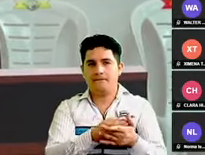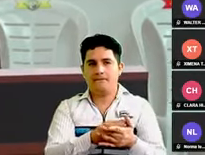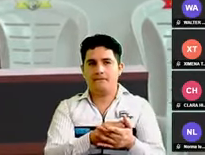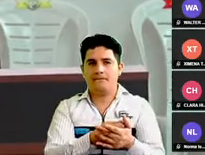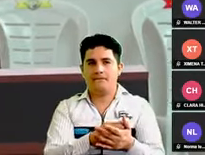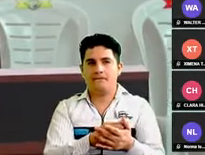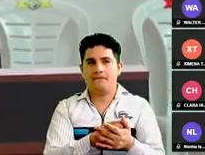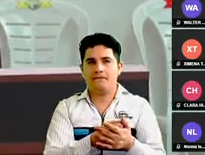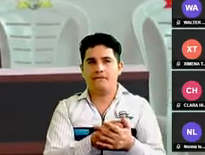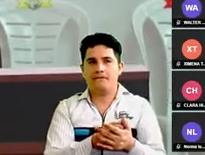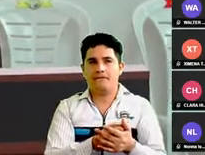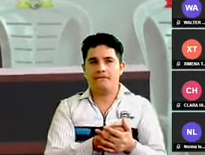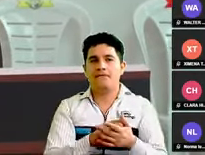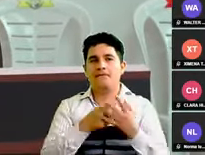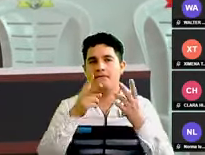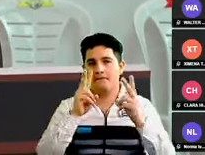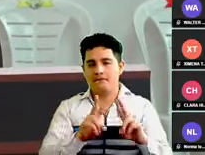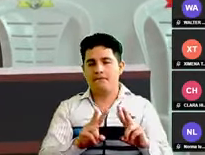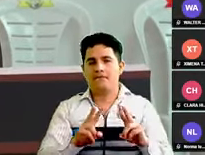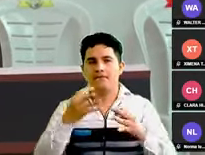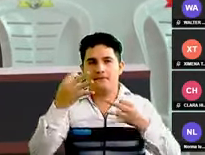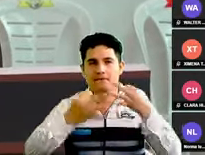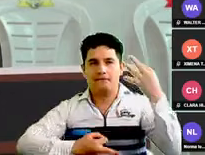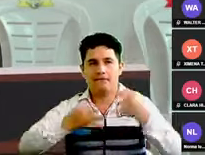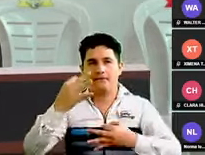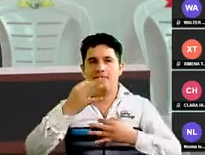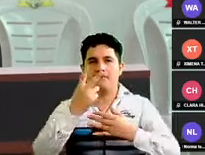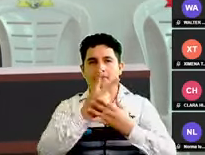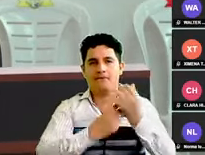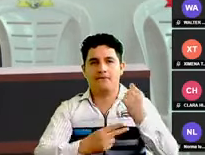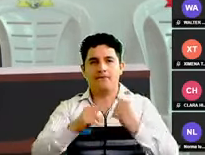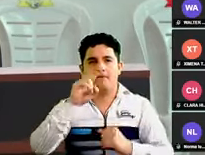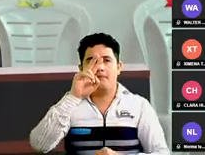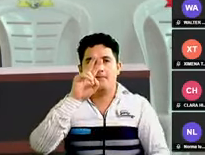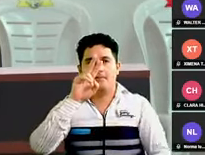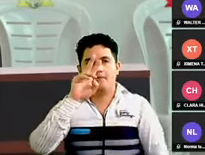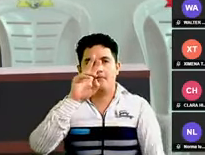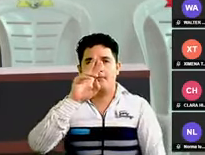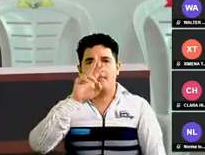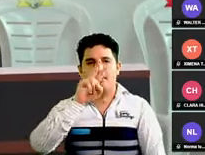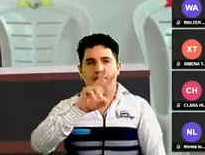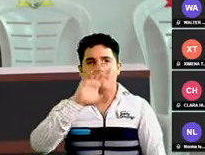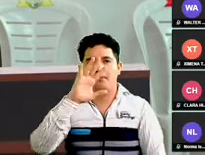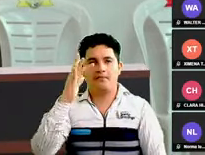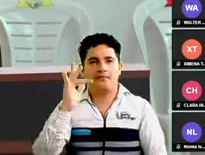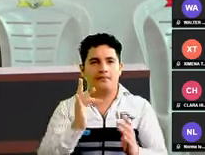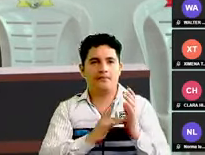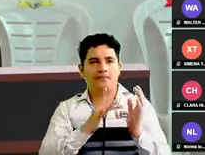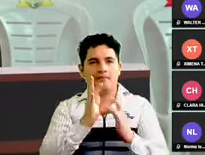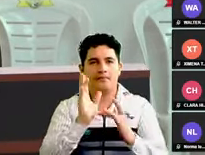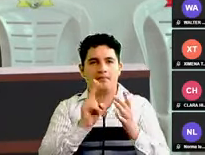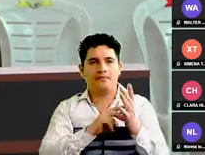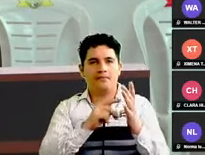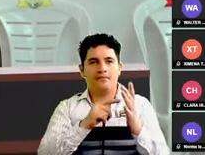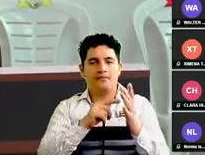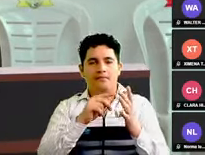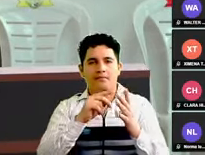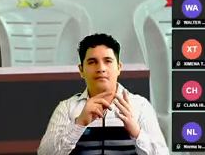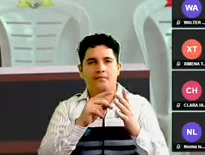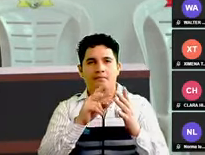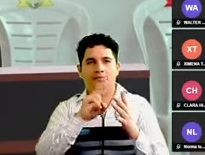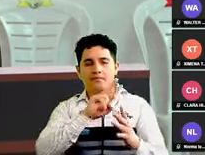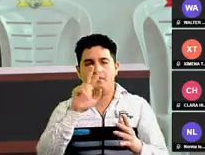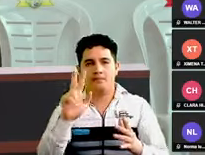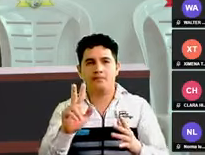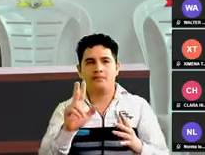y presupuesto, así como de legislación, ambos de fecha 25 de abril del 2023, informe de Procuraduría